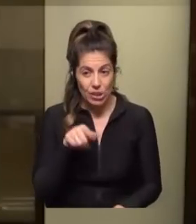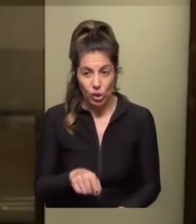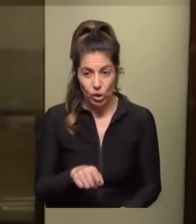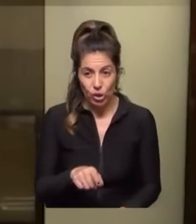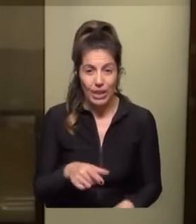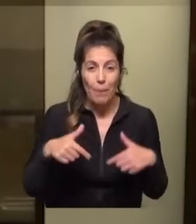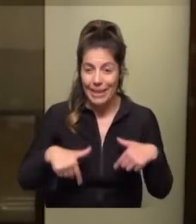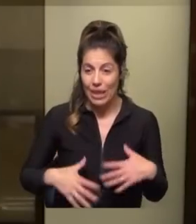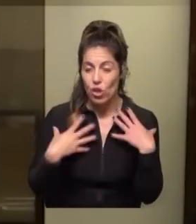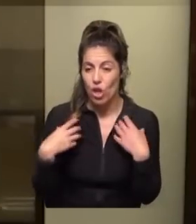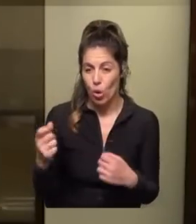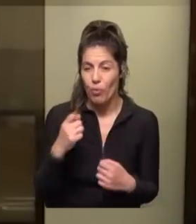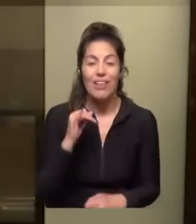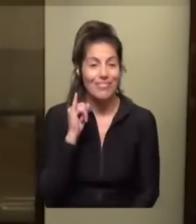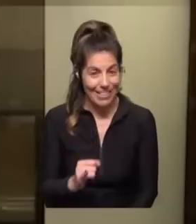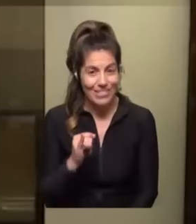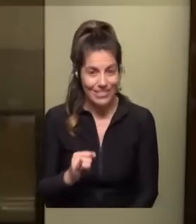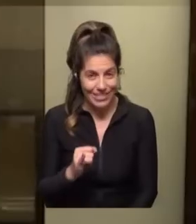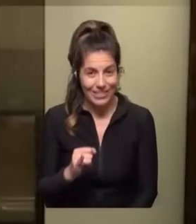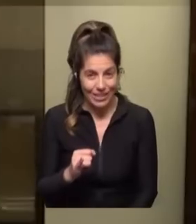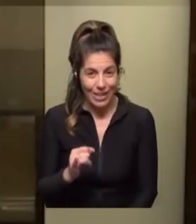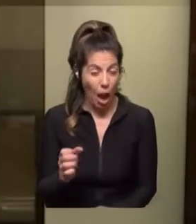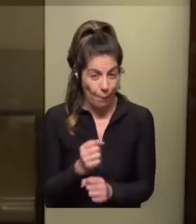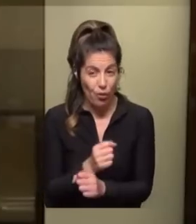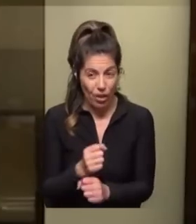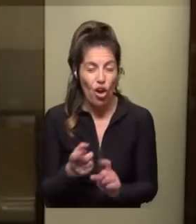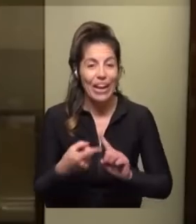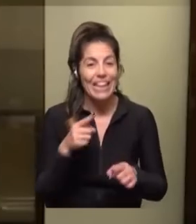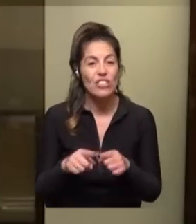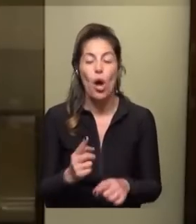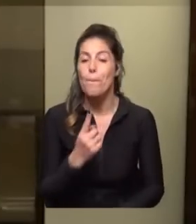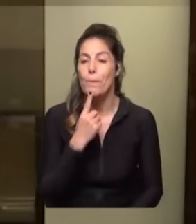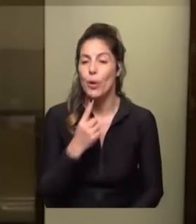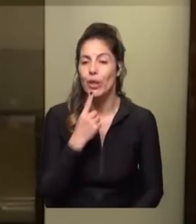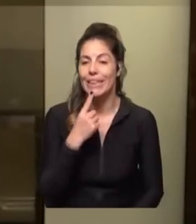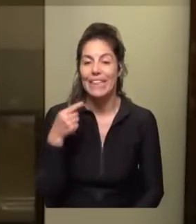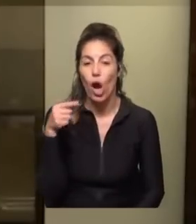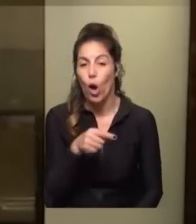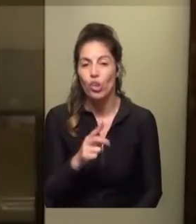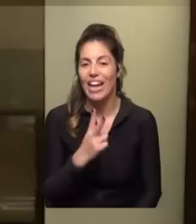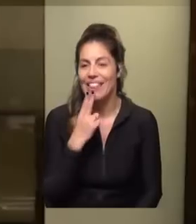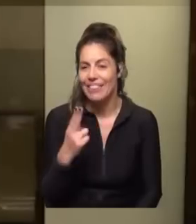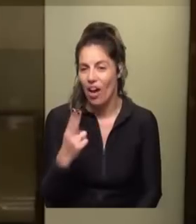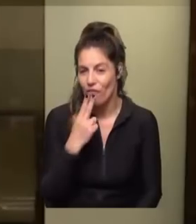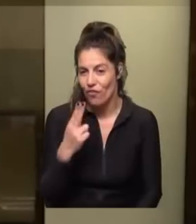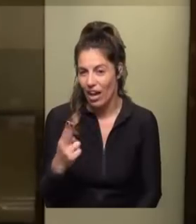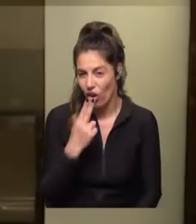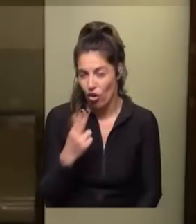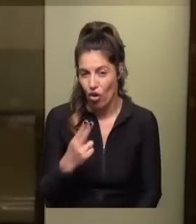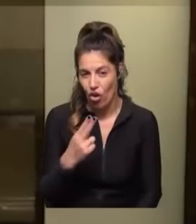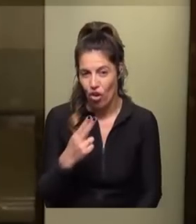del Ministerio de salud pública que sí fueron considerados y que tiene que ver con la política anti tabaquismo desarrollando